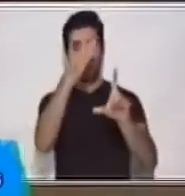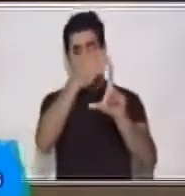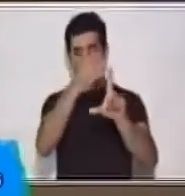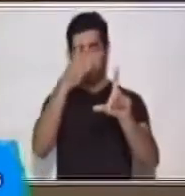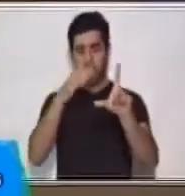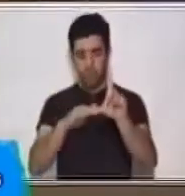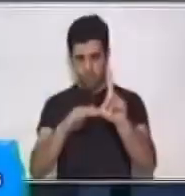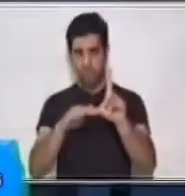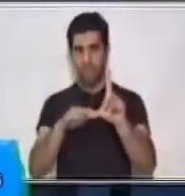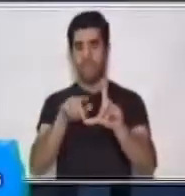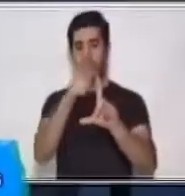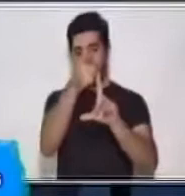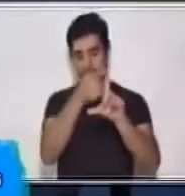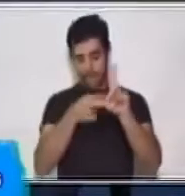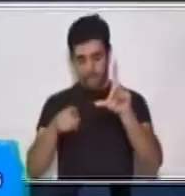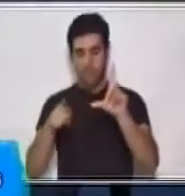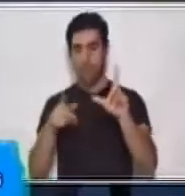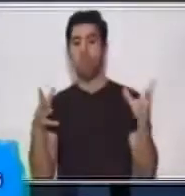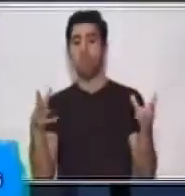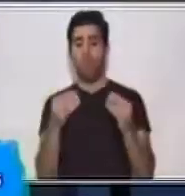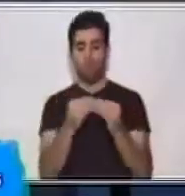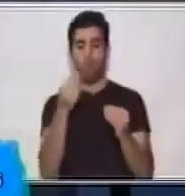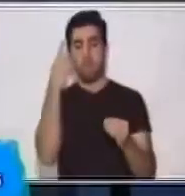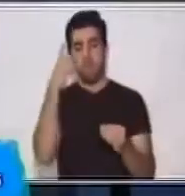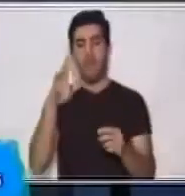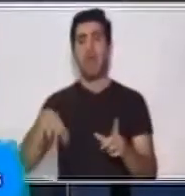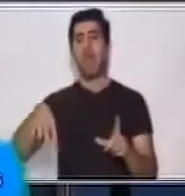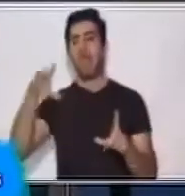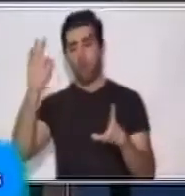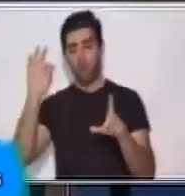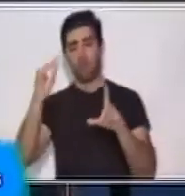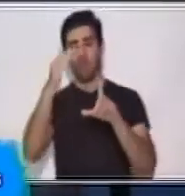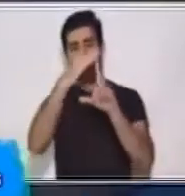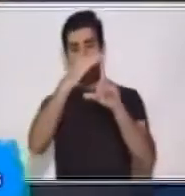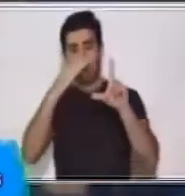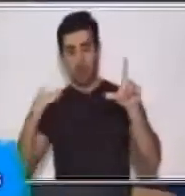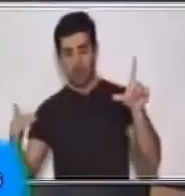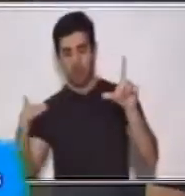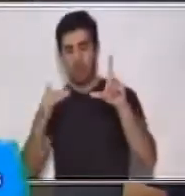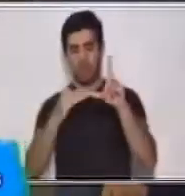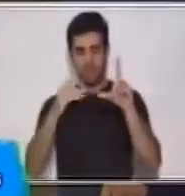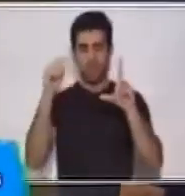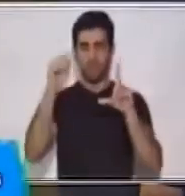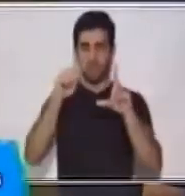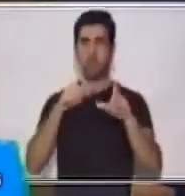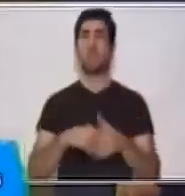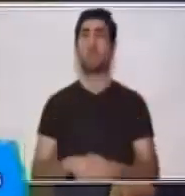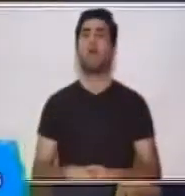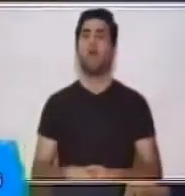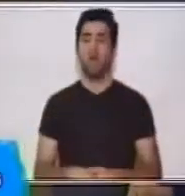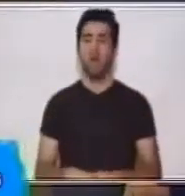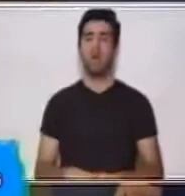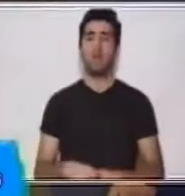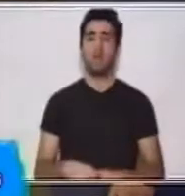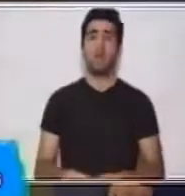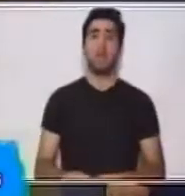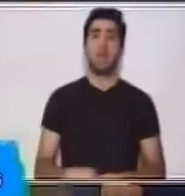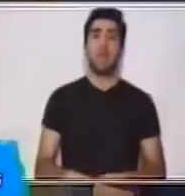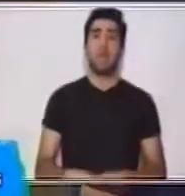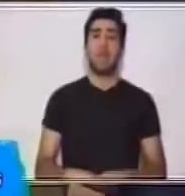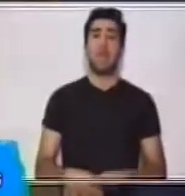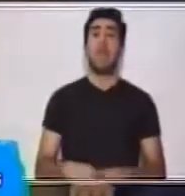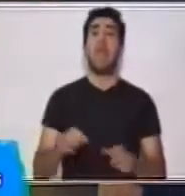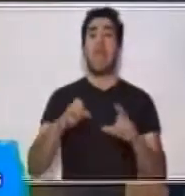el opuesto como el adyacente. Entonces, en la tangente va a ser aquella donde no vamos a estar contando con el dato de